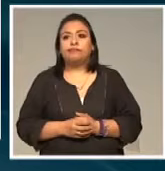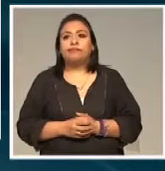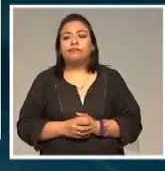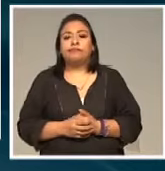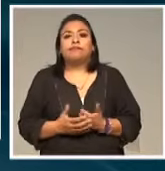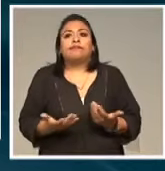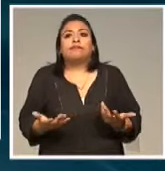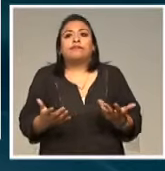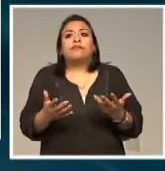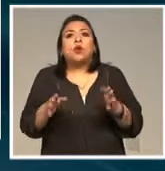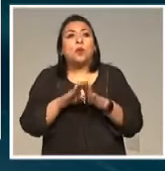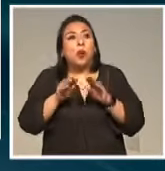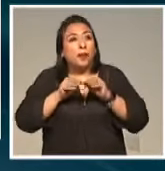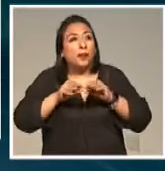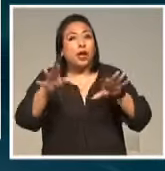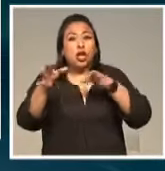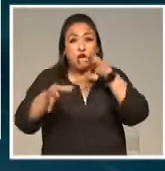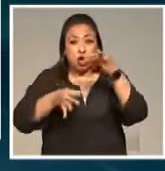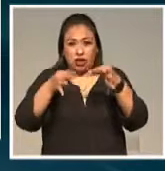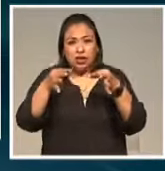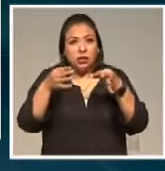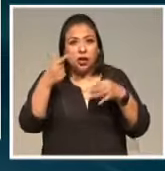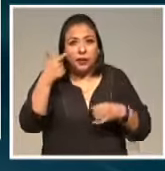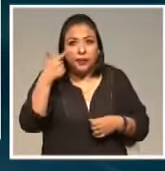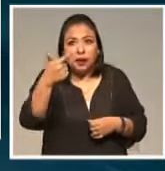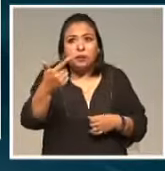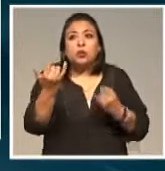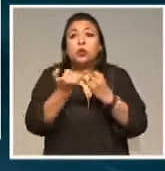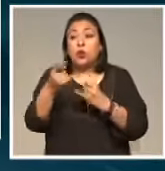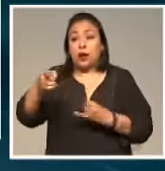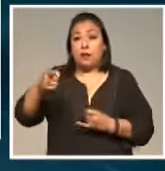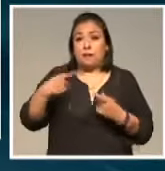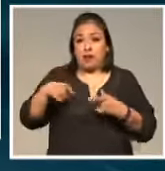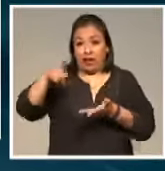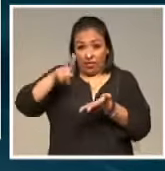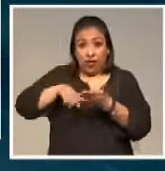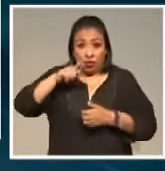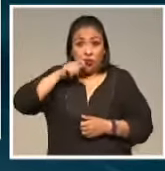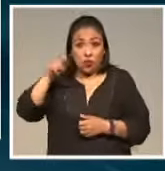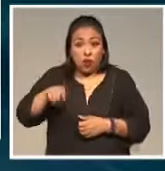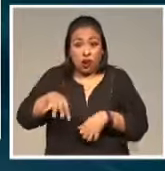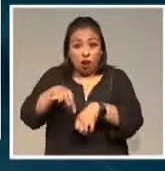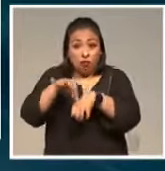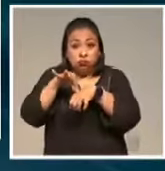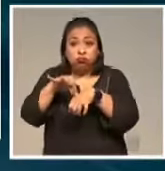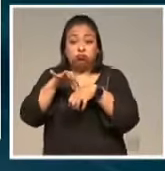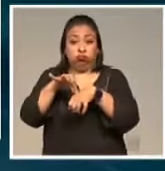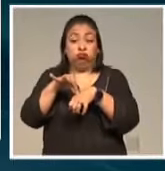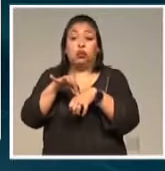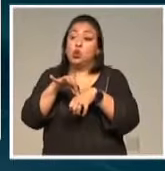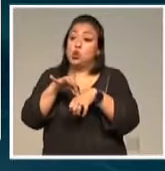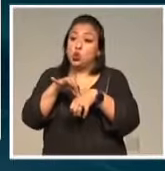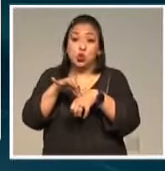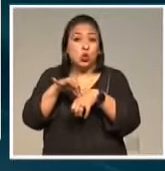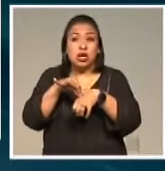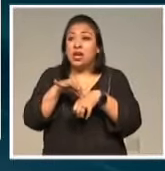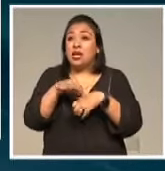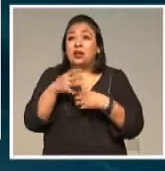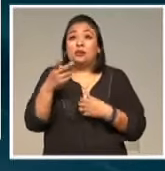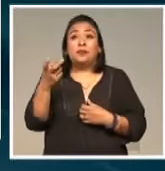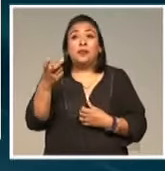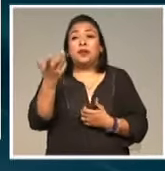cómo se ve en los medios, pero también cómo la gente adentro de Ucrania lo experimentan, todo